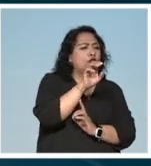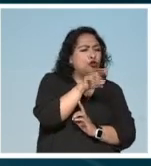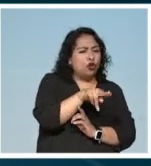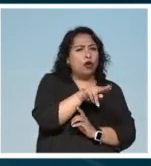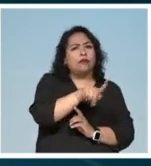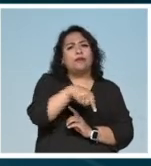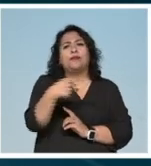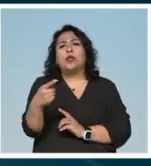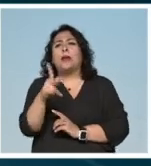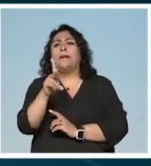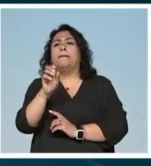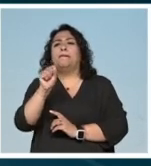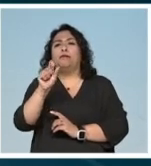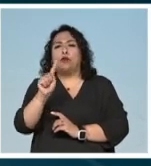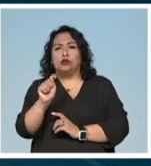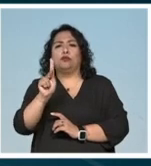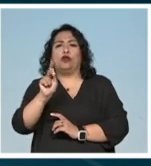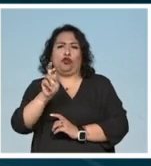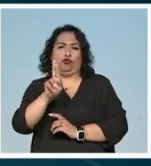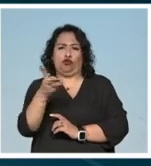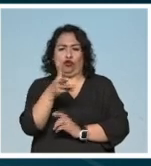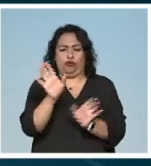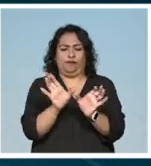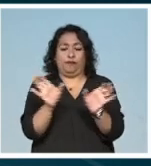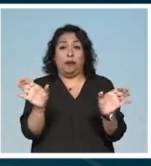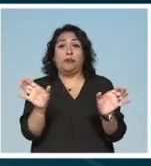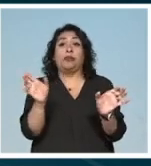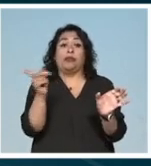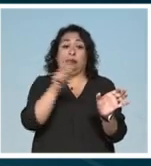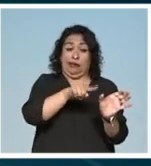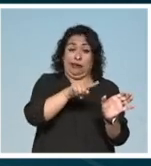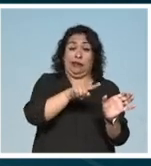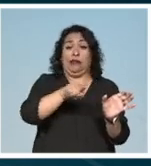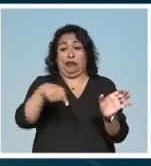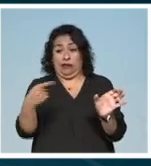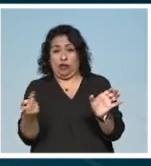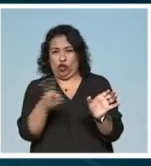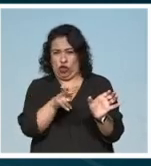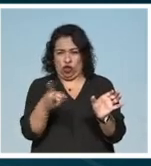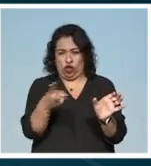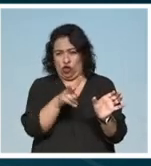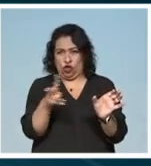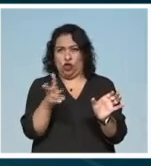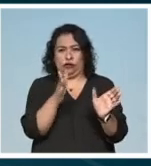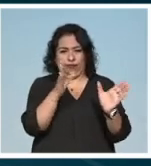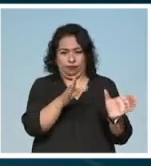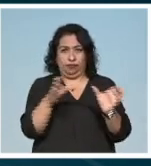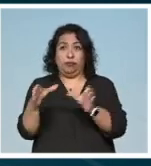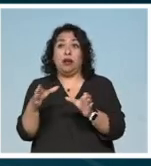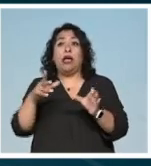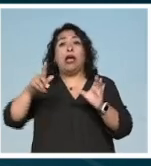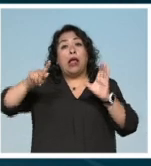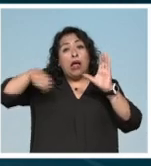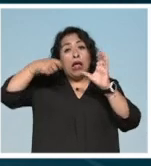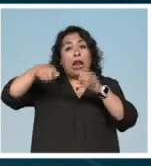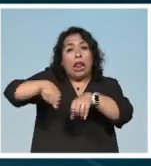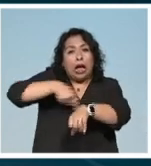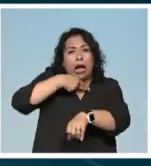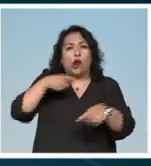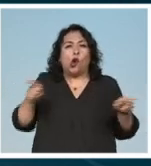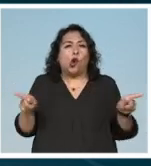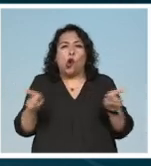en etapa de postproducción. Tanto en etapa de producción como postproducción tenemos largometraje y cortometraje,